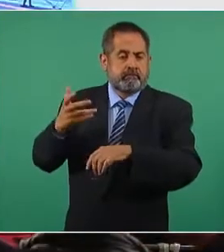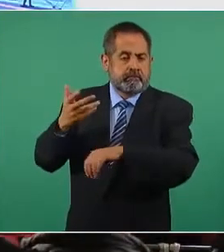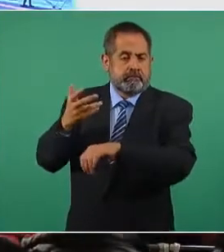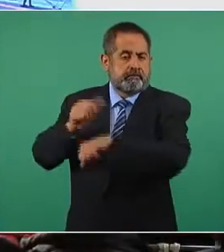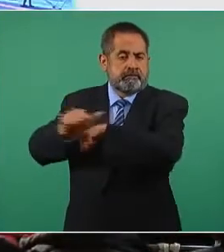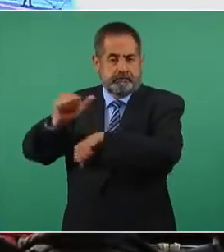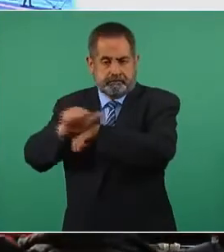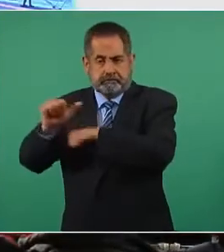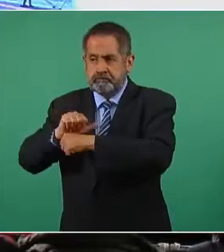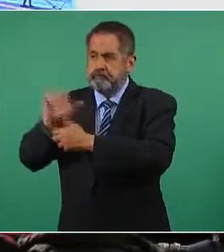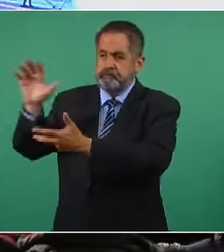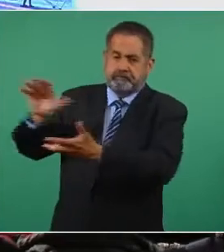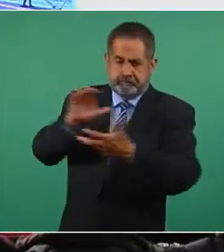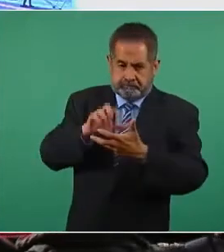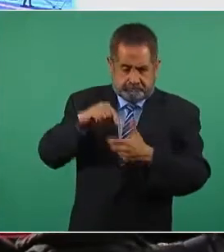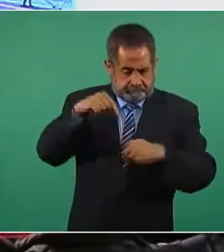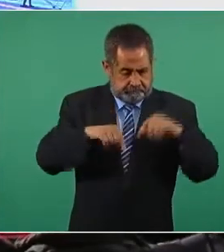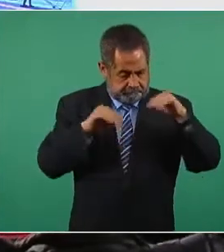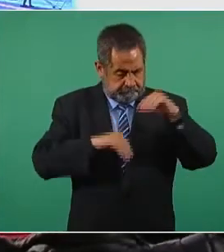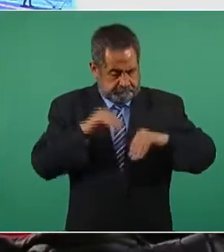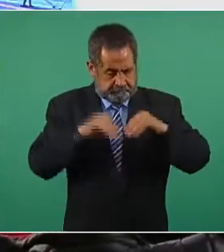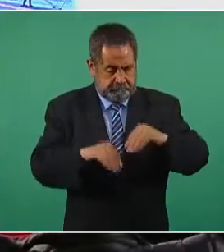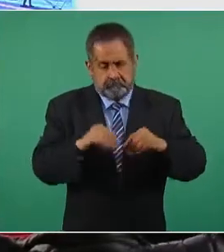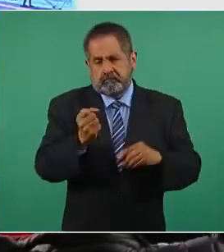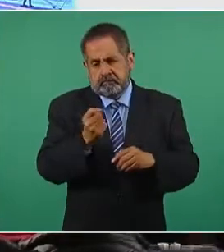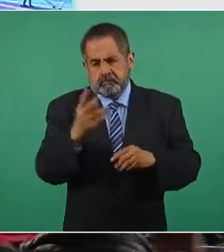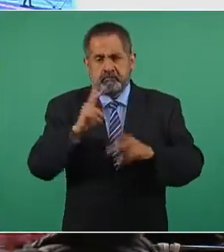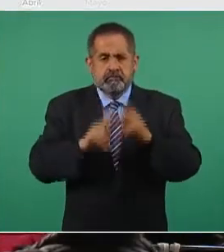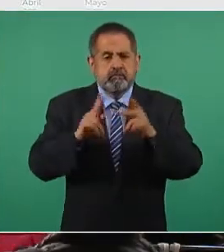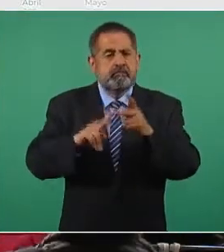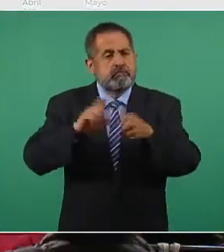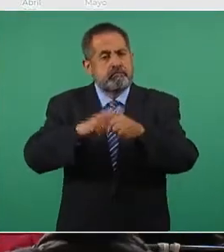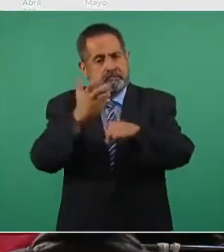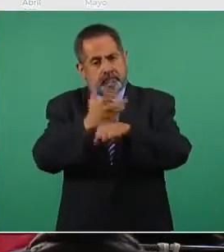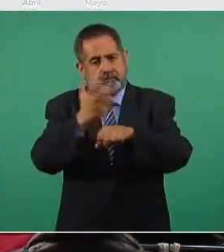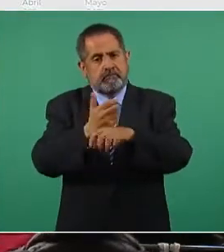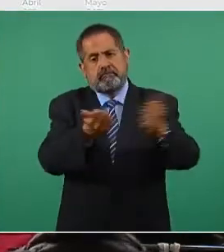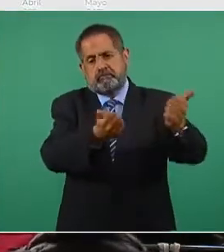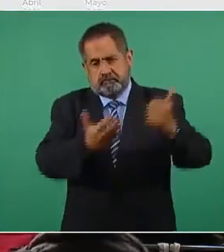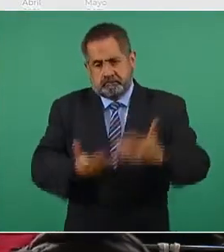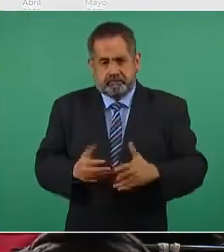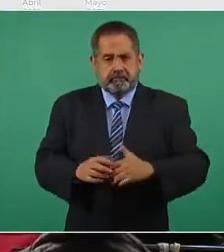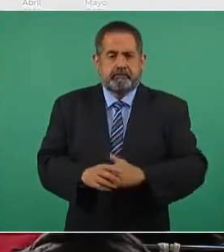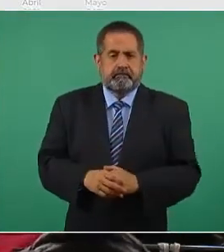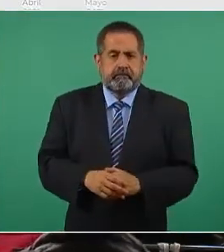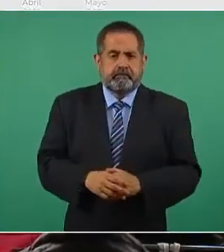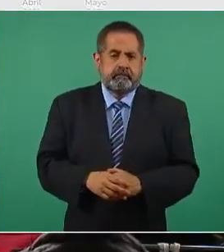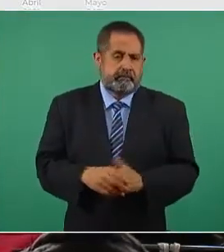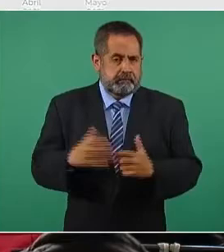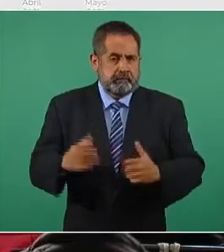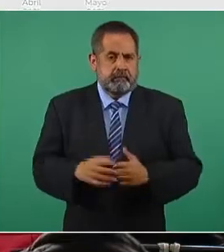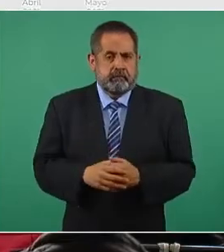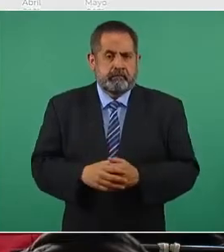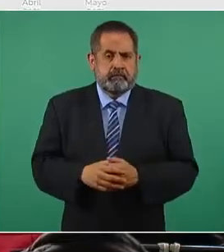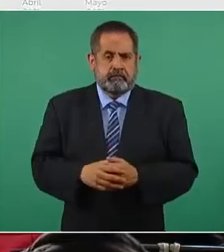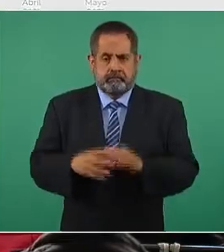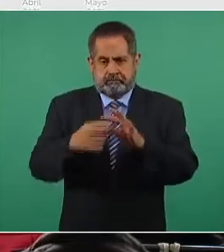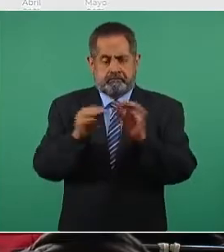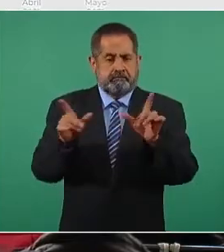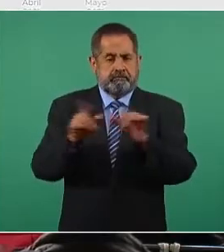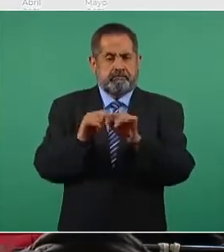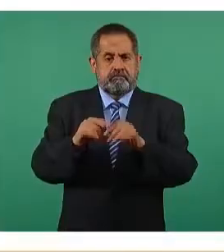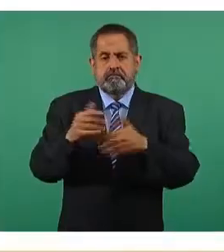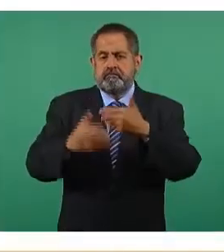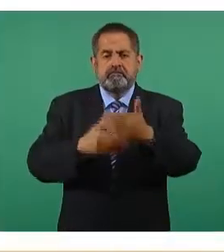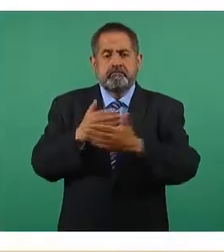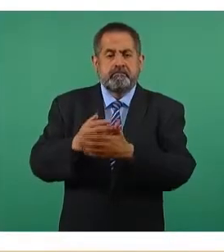activa, y algunas que fueron terminadas en Estados Unidos. La siguiente, por favor. Bueno, muy breves, somos